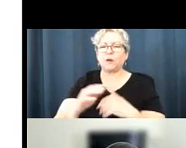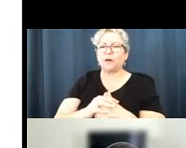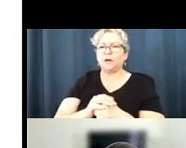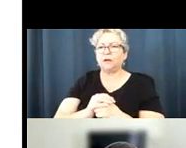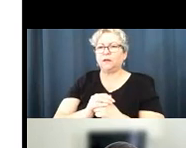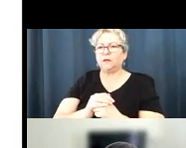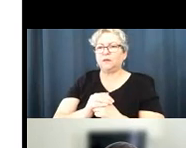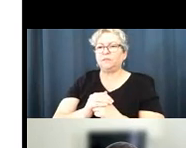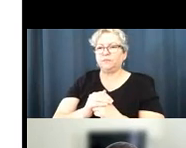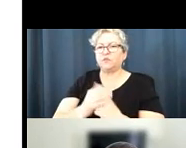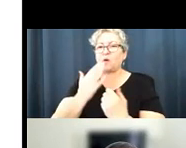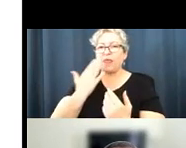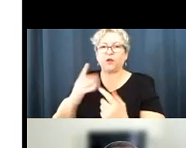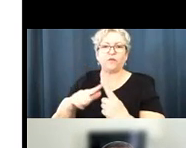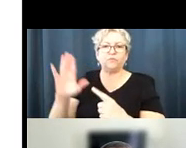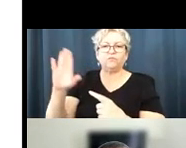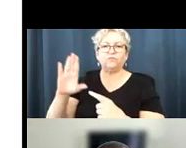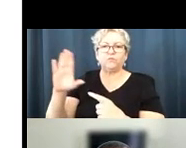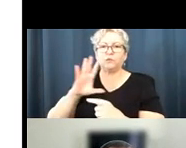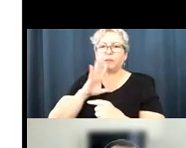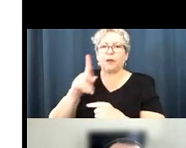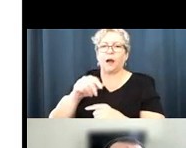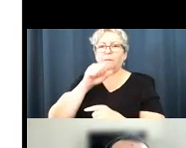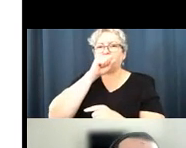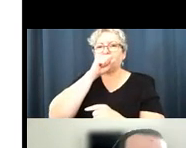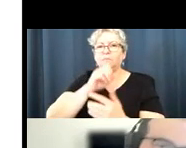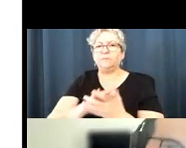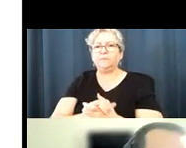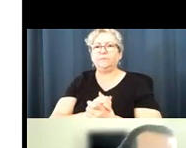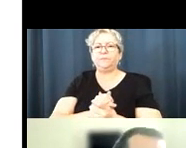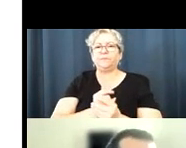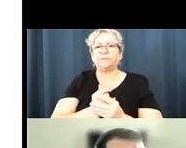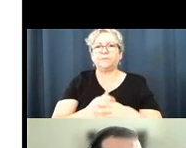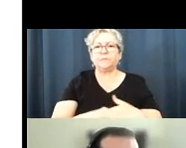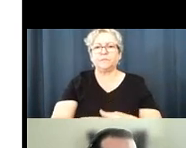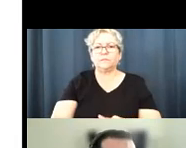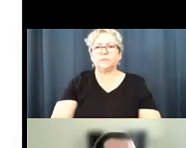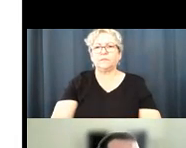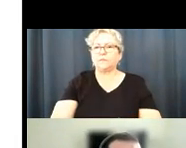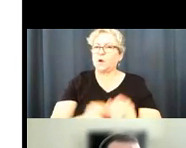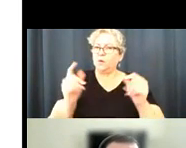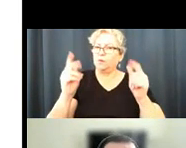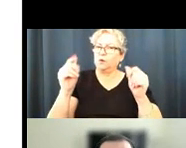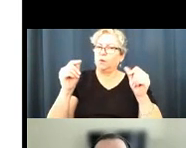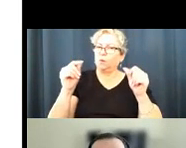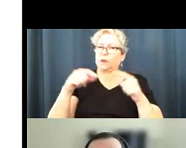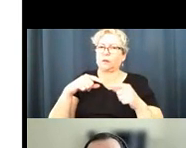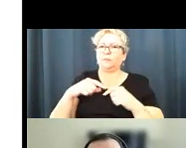tenemos la semana que viene. Gracias por su comentario. Entonces, aquí